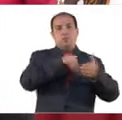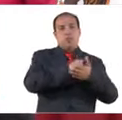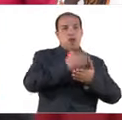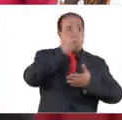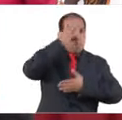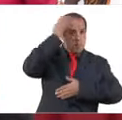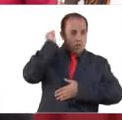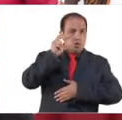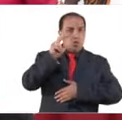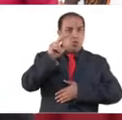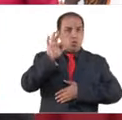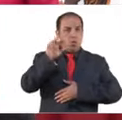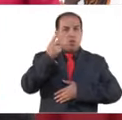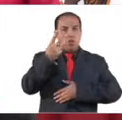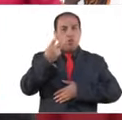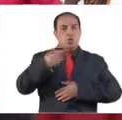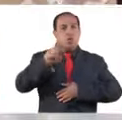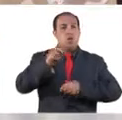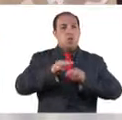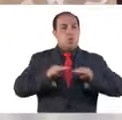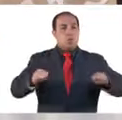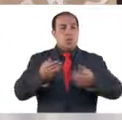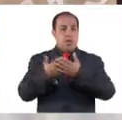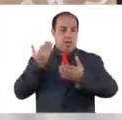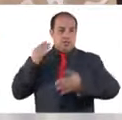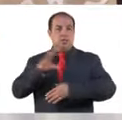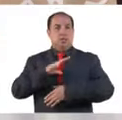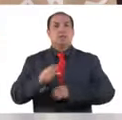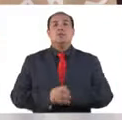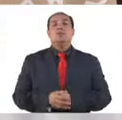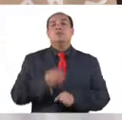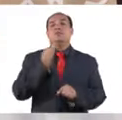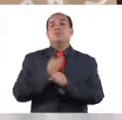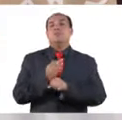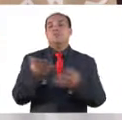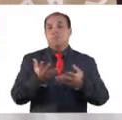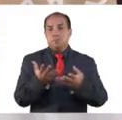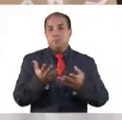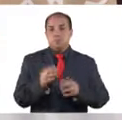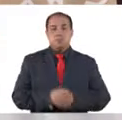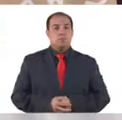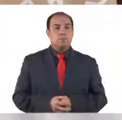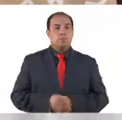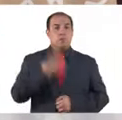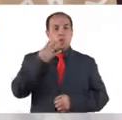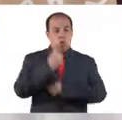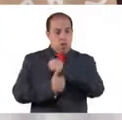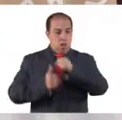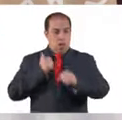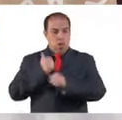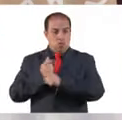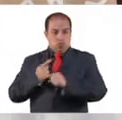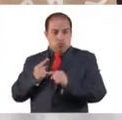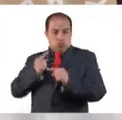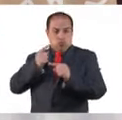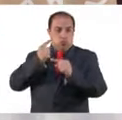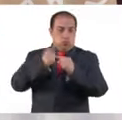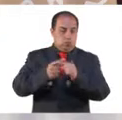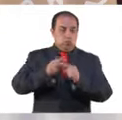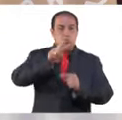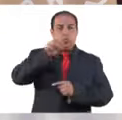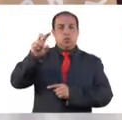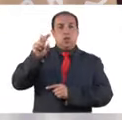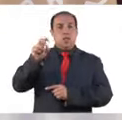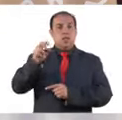42 kilómetros que eran, creo que eran entonces. Y ahora pues hemos hecho en 4 años y un poquito más,